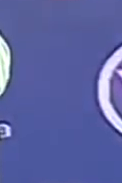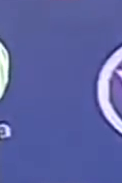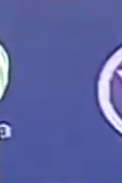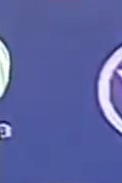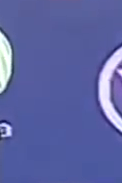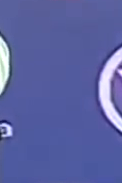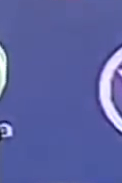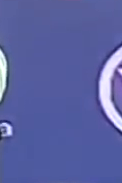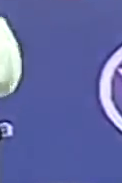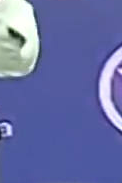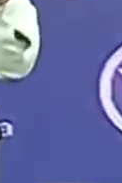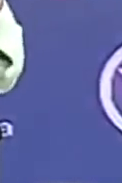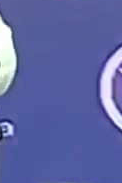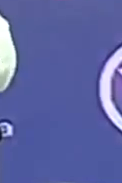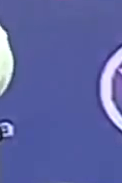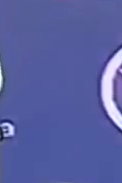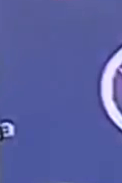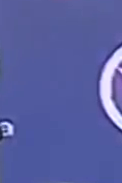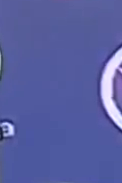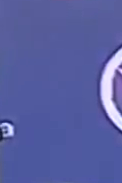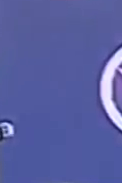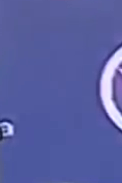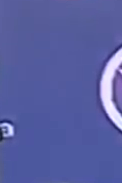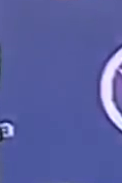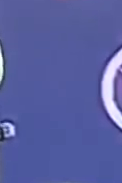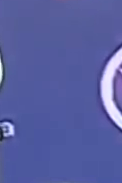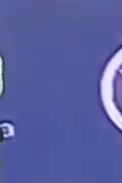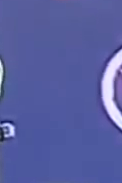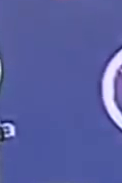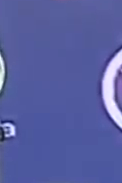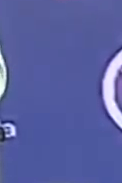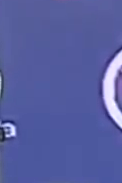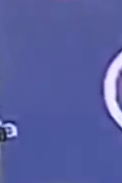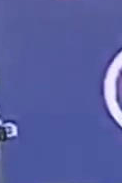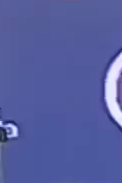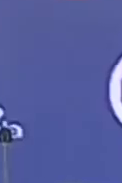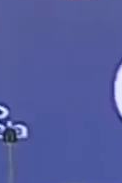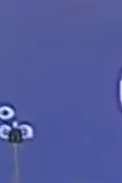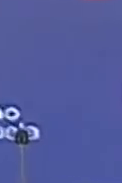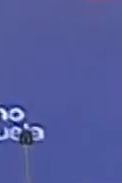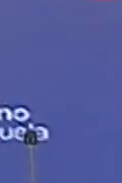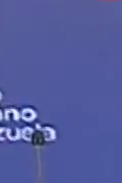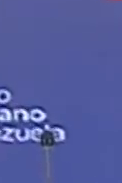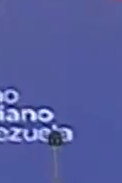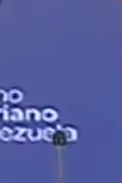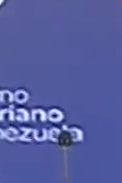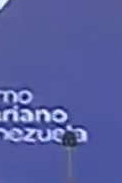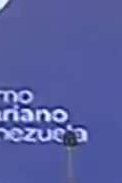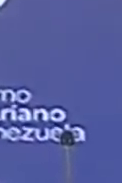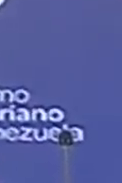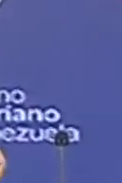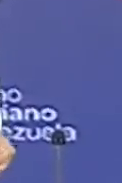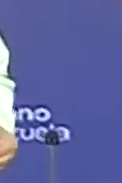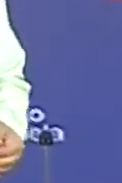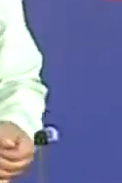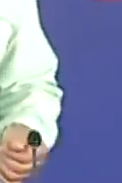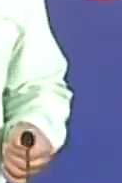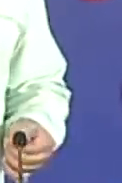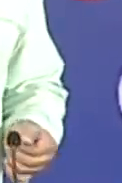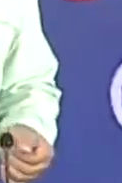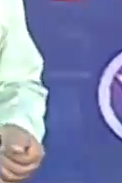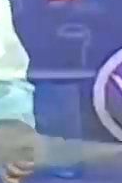gabinete ejecutivo en lo que será entonces esta jornada de trabajo que se inicia este miércoles